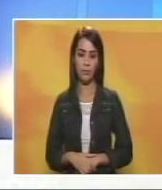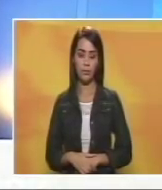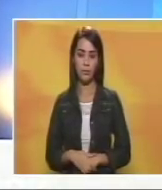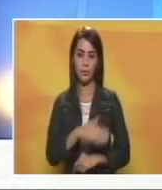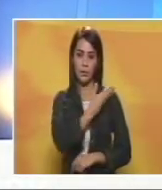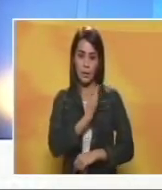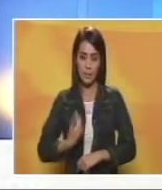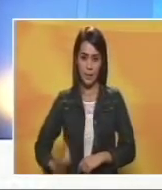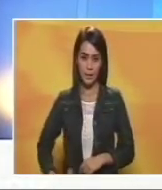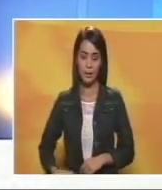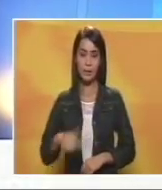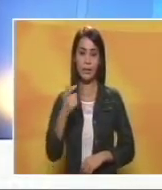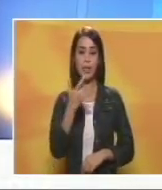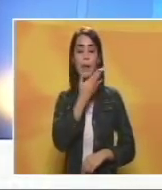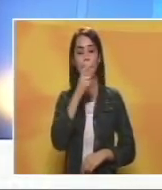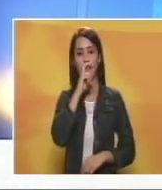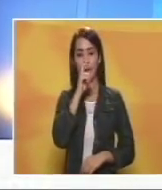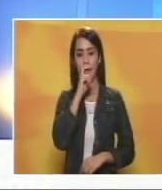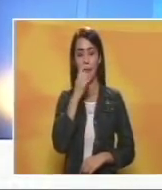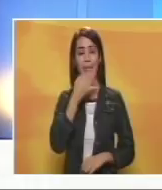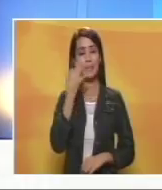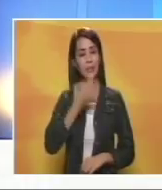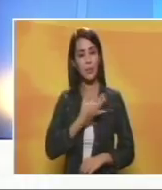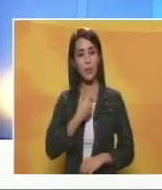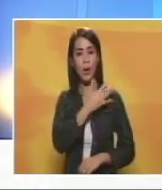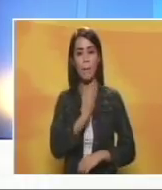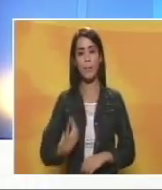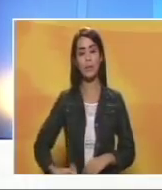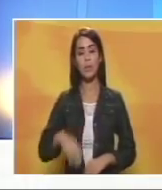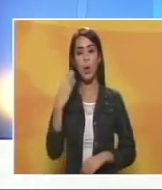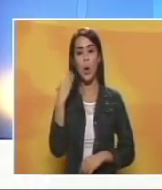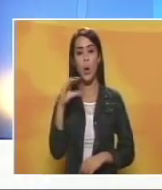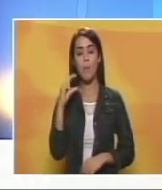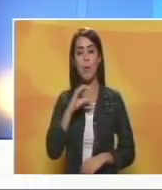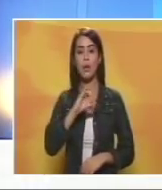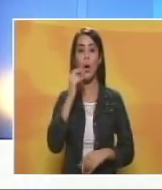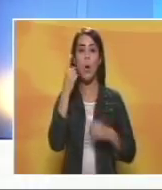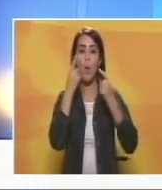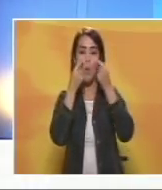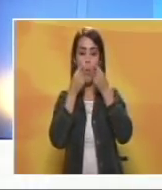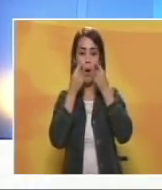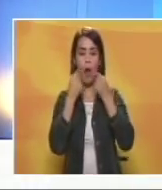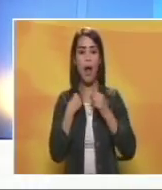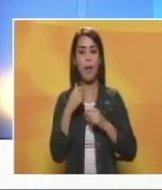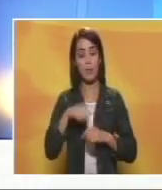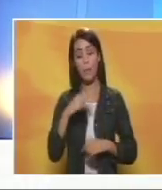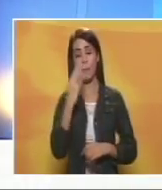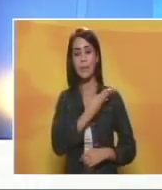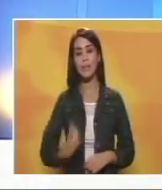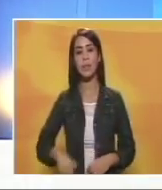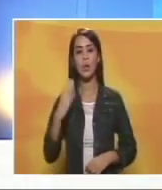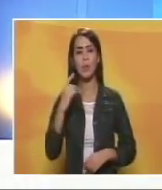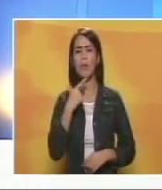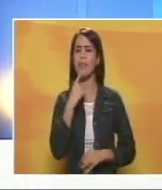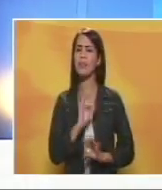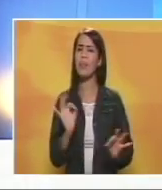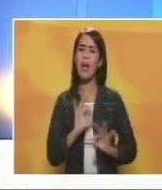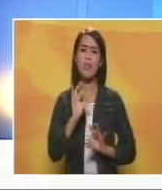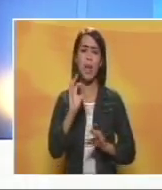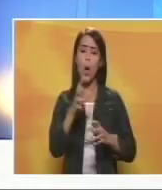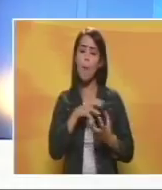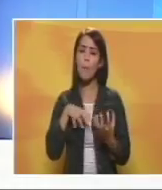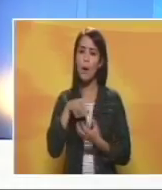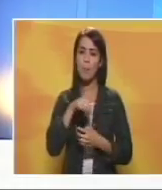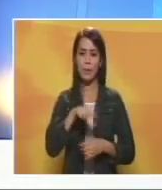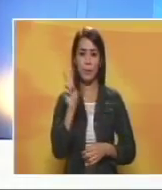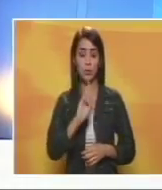El presidente de la República, Nicolás Maduro, aseguró que su homólogo colombiano, Juan Manuel Santos, no tiene nada que opinar sobre los problemas de Venezuela,